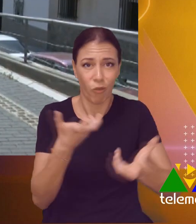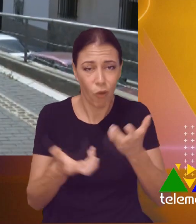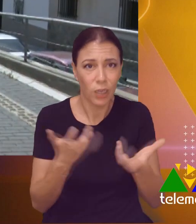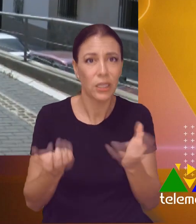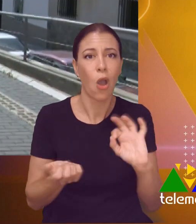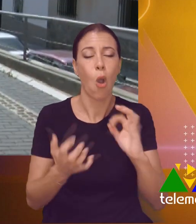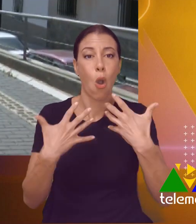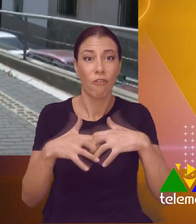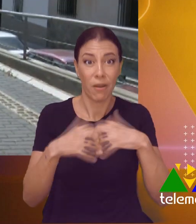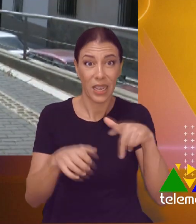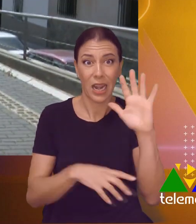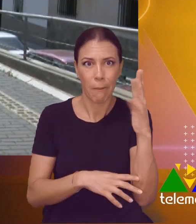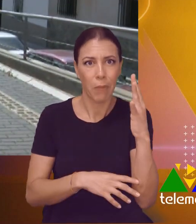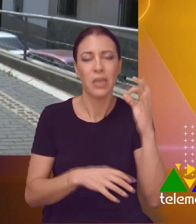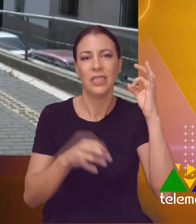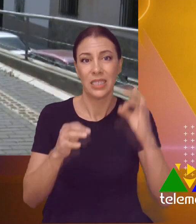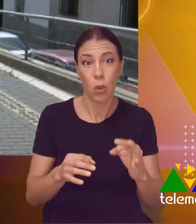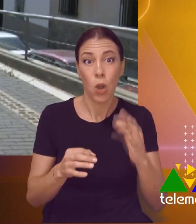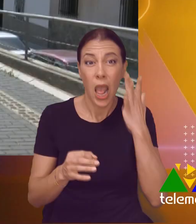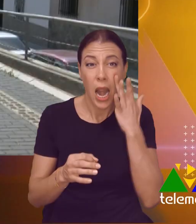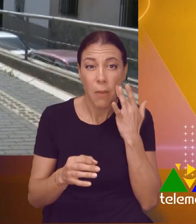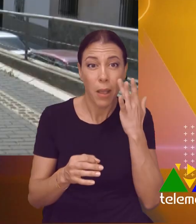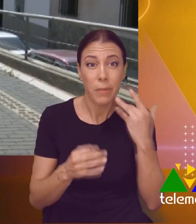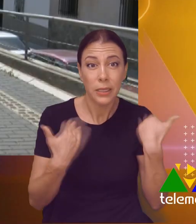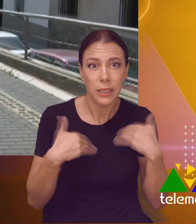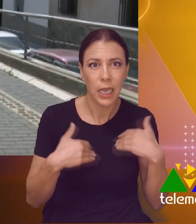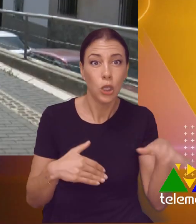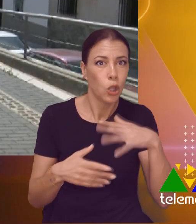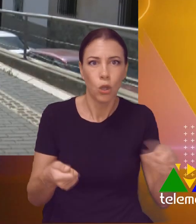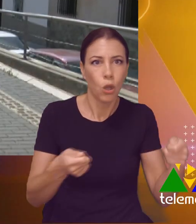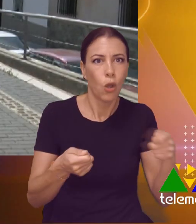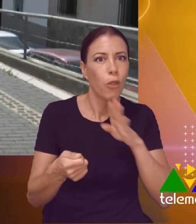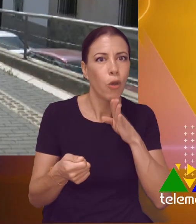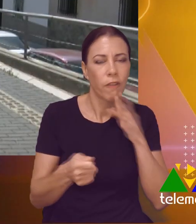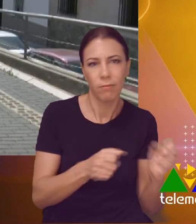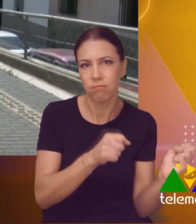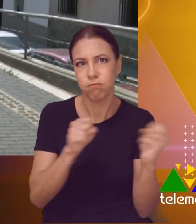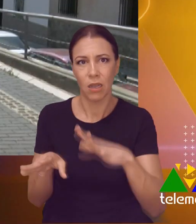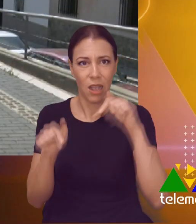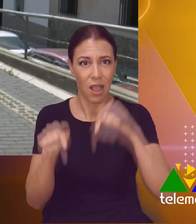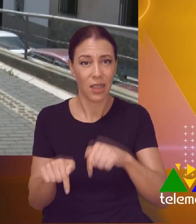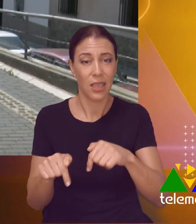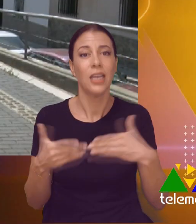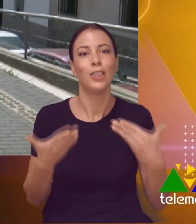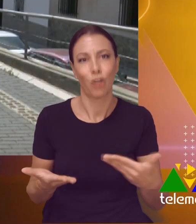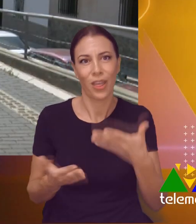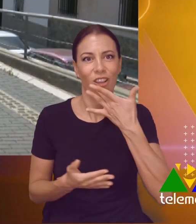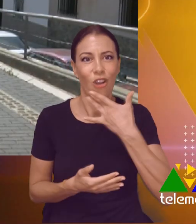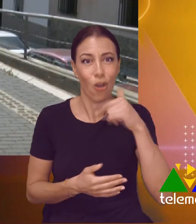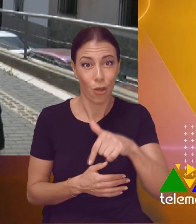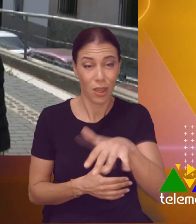las fogatas del Ingenio de La Palma pues tirarían, una vez que se limpiaban los hornos, pues tiraban la ceniza a un lado, ¿no? Y la tirarían aquí,